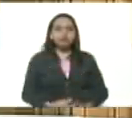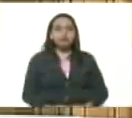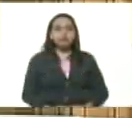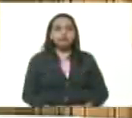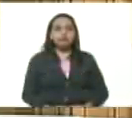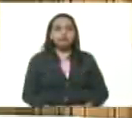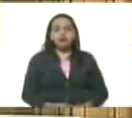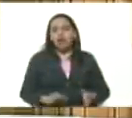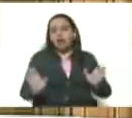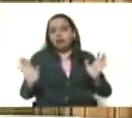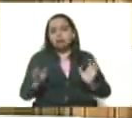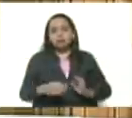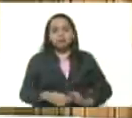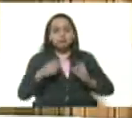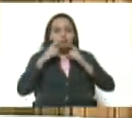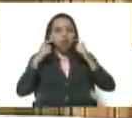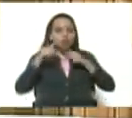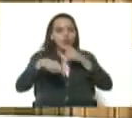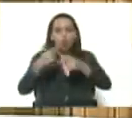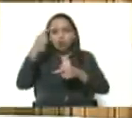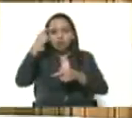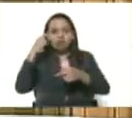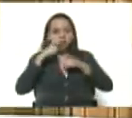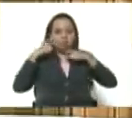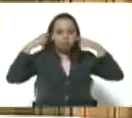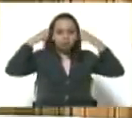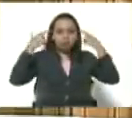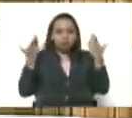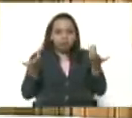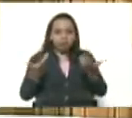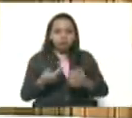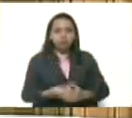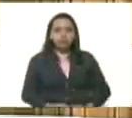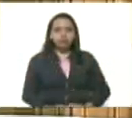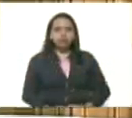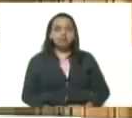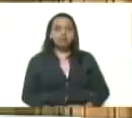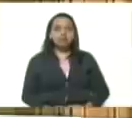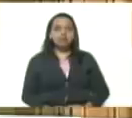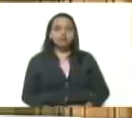Y listo, pues. Lo ves todo el día con la mascarilla aquí.